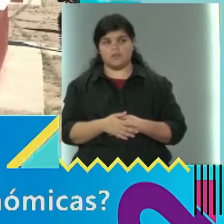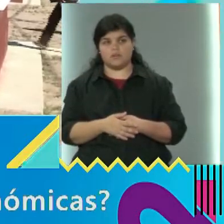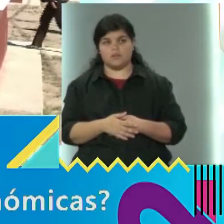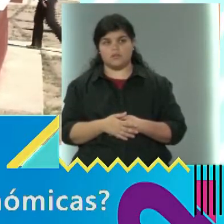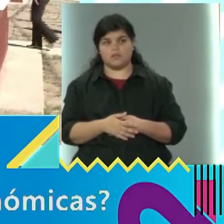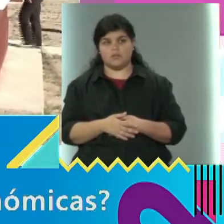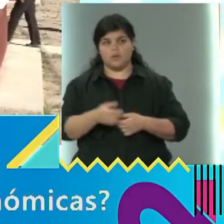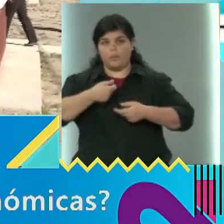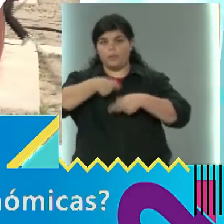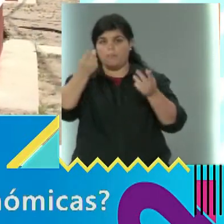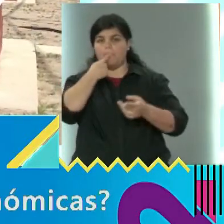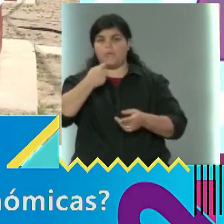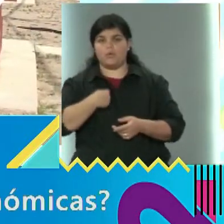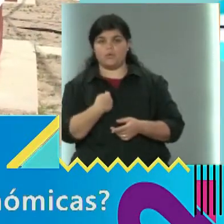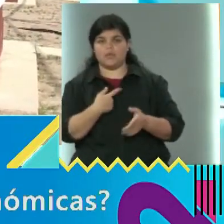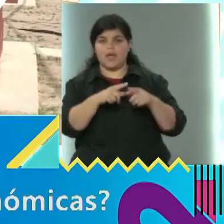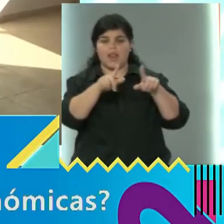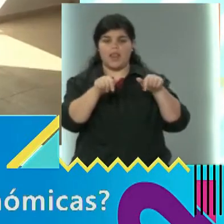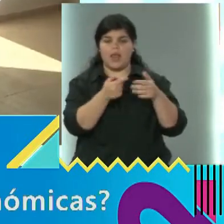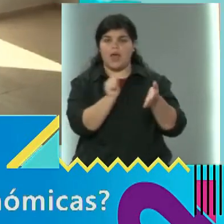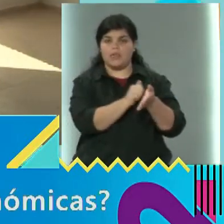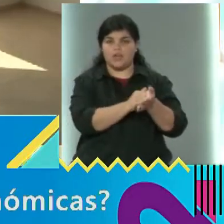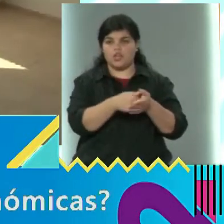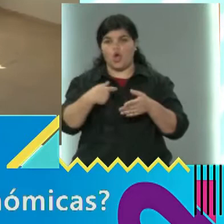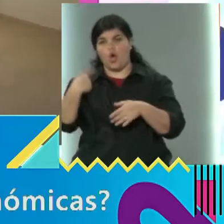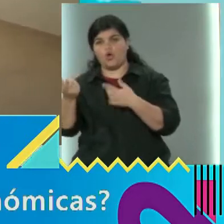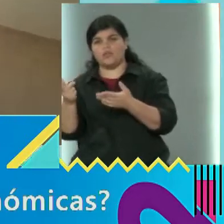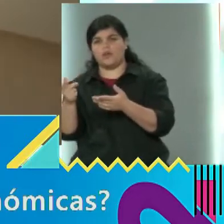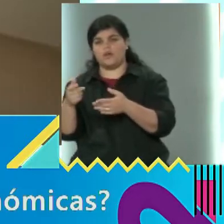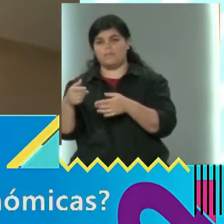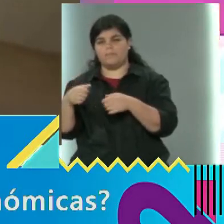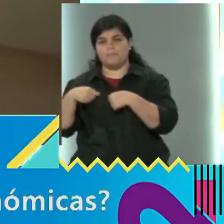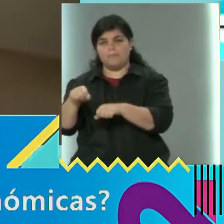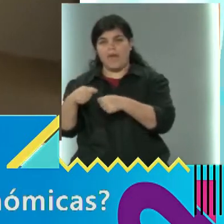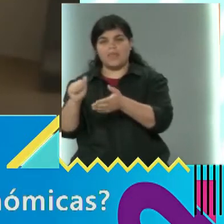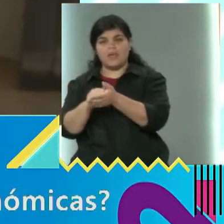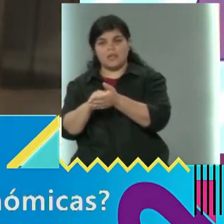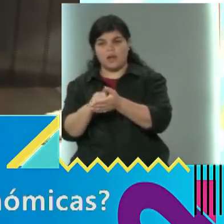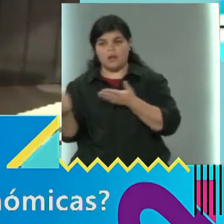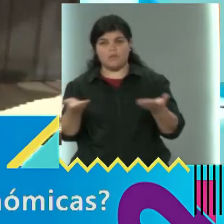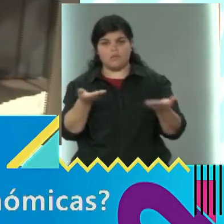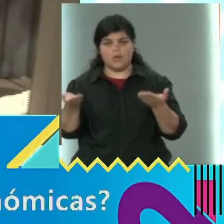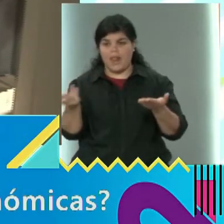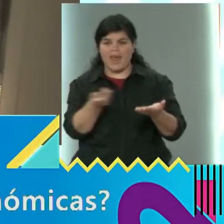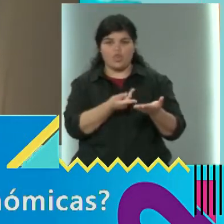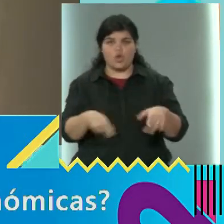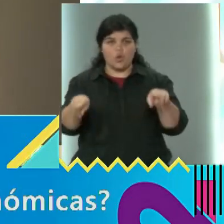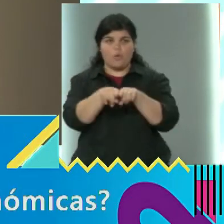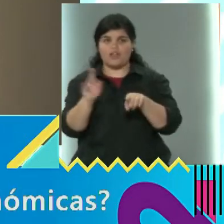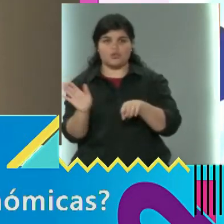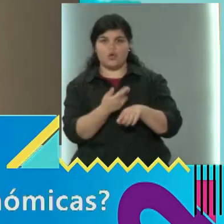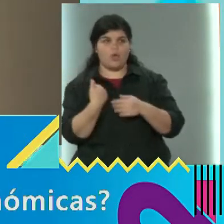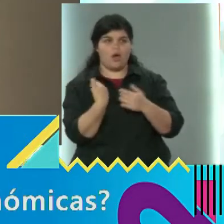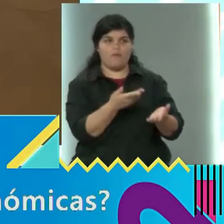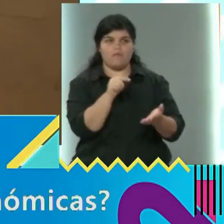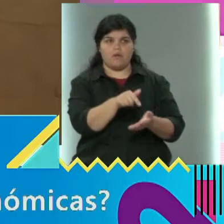si prefiere una casa de hormigón y ladrillo o una casa de madera, que las dos van a cumplir las mismas condiciones técnicas, todos vamos a preferir ese tipo de condiciones. Ya no hay